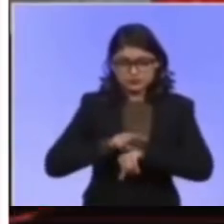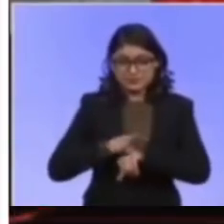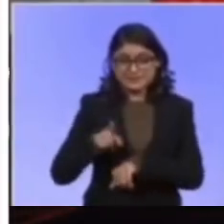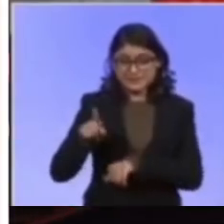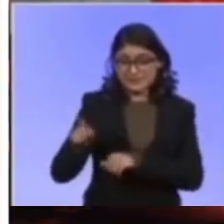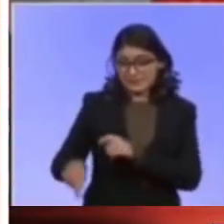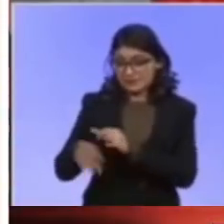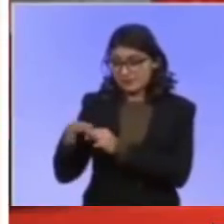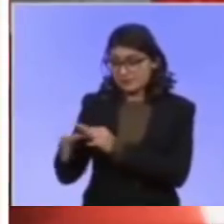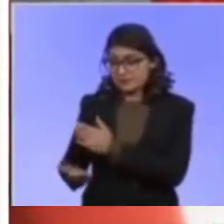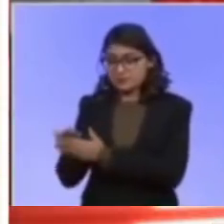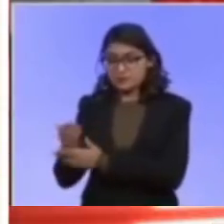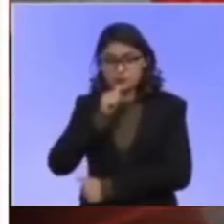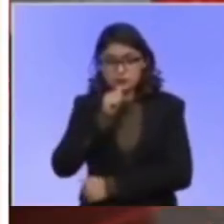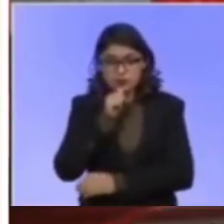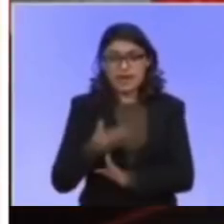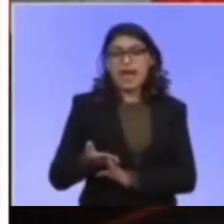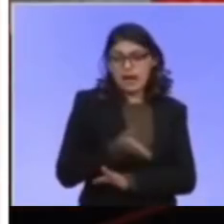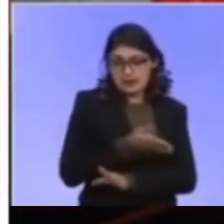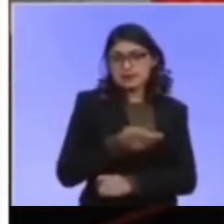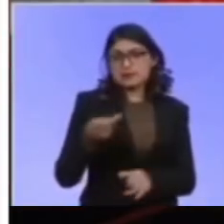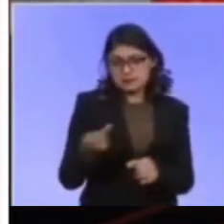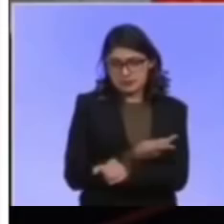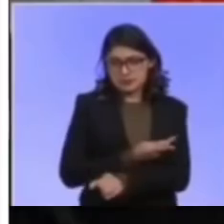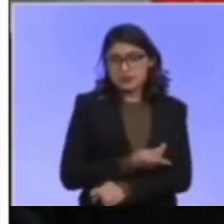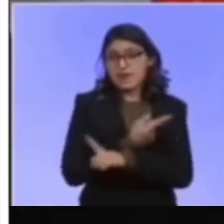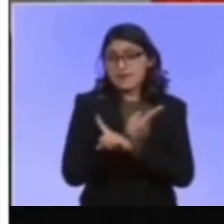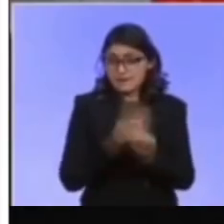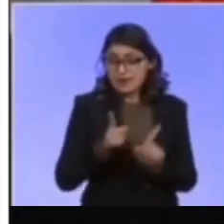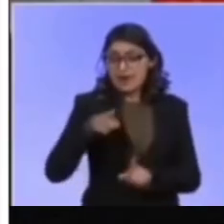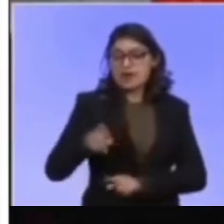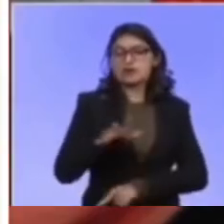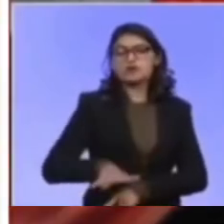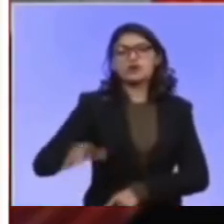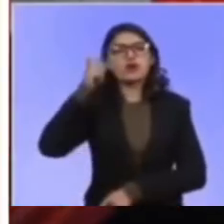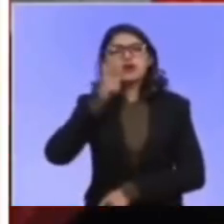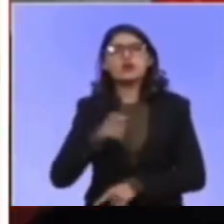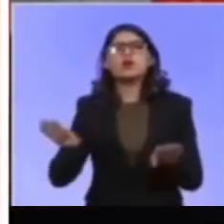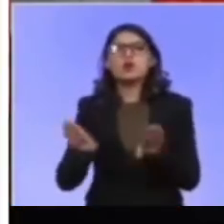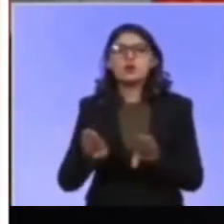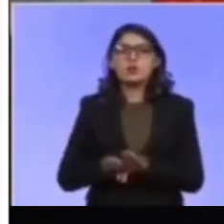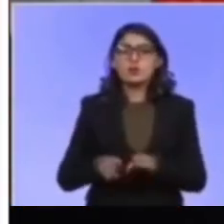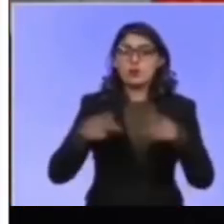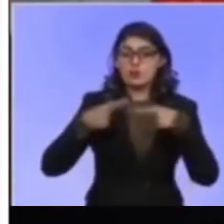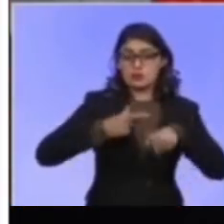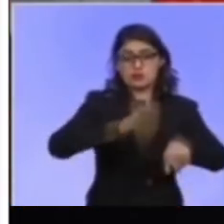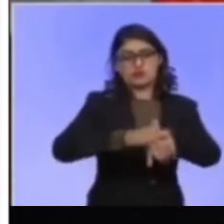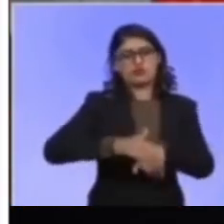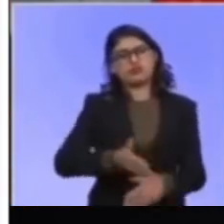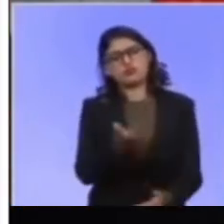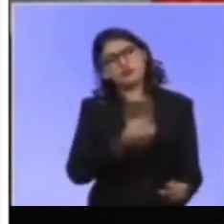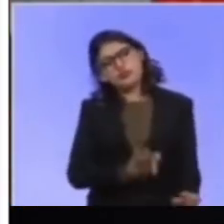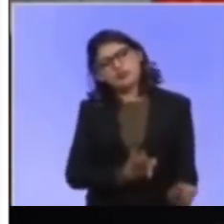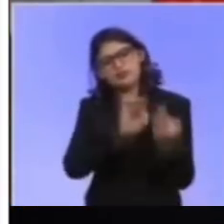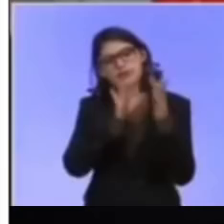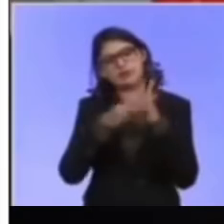proyecto en el caso de guerrero por el contrario los precandidatos no fueron llamados al procedimiento y quiero